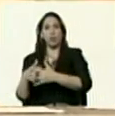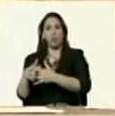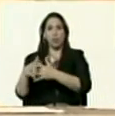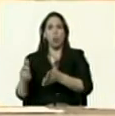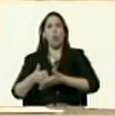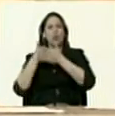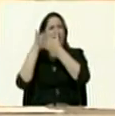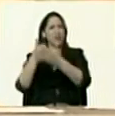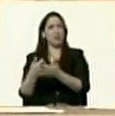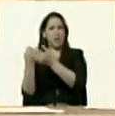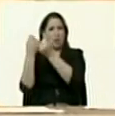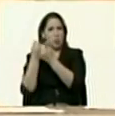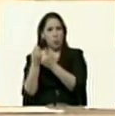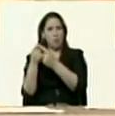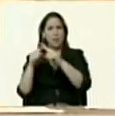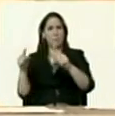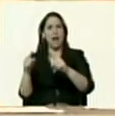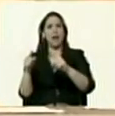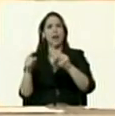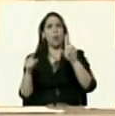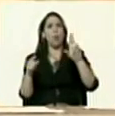ayudas económicas para Ucrania.